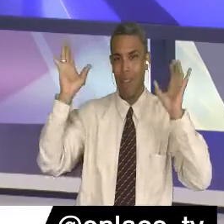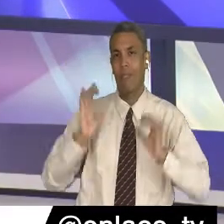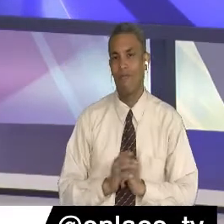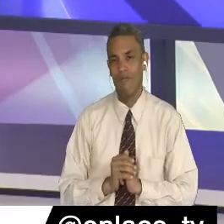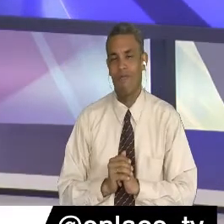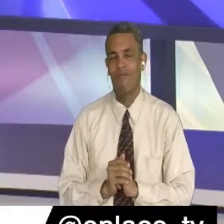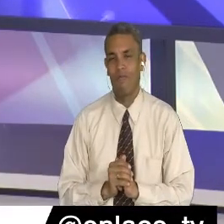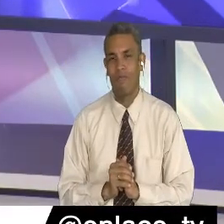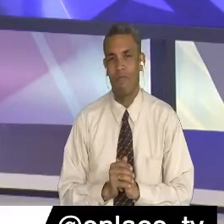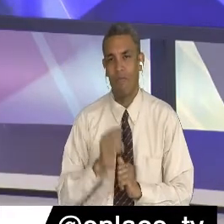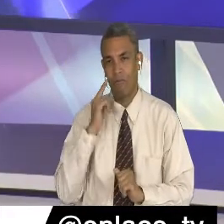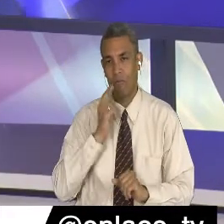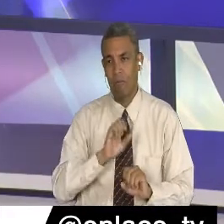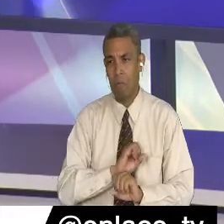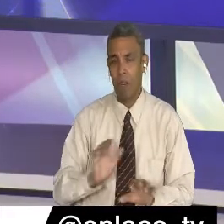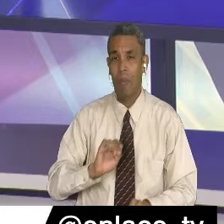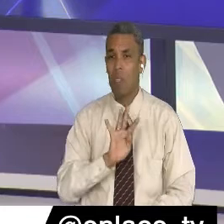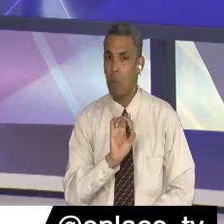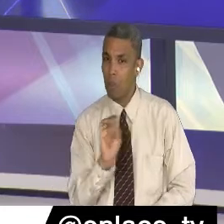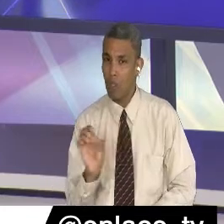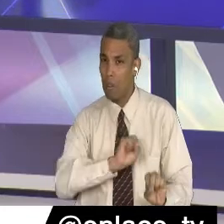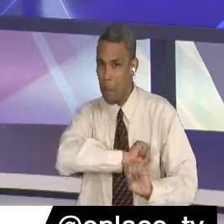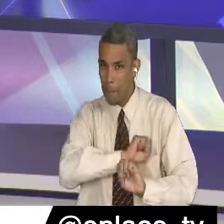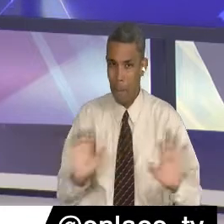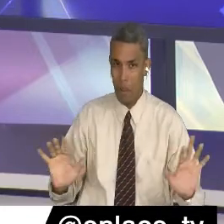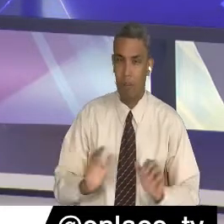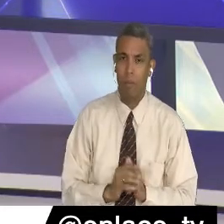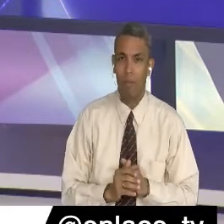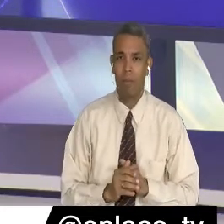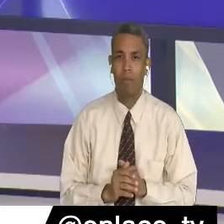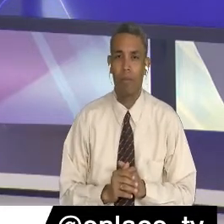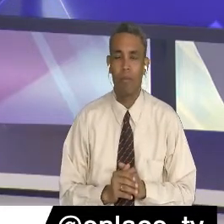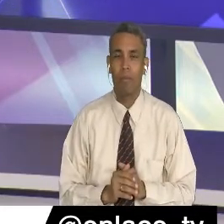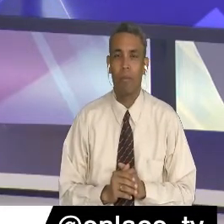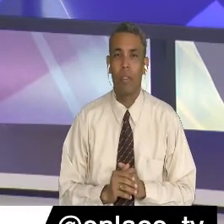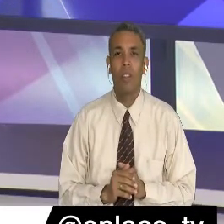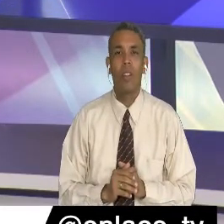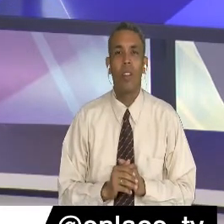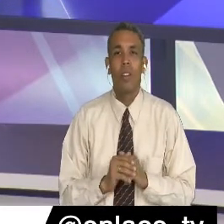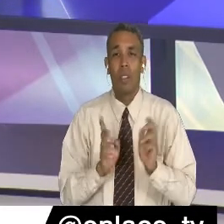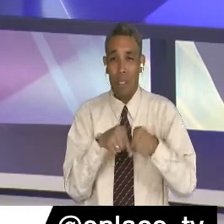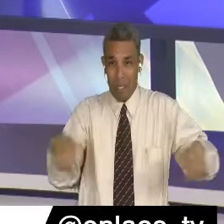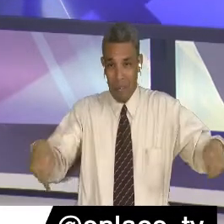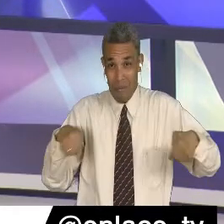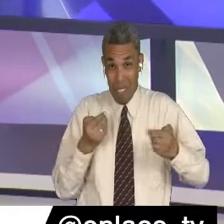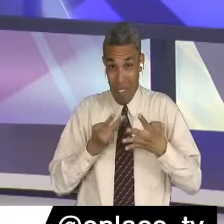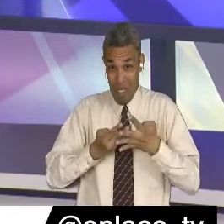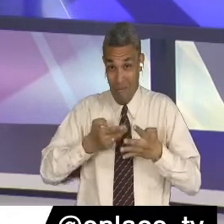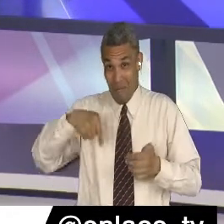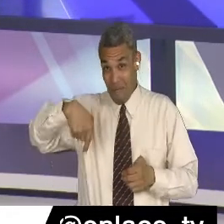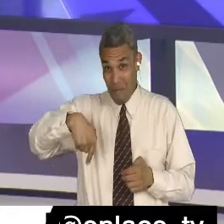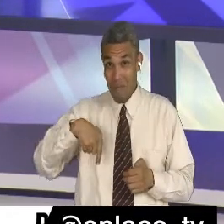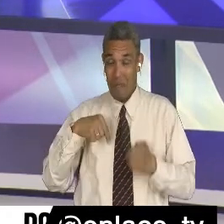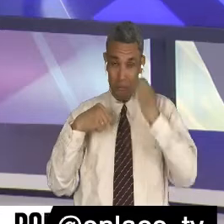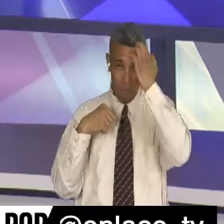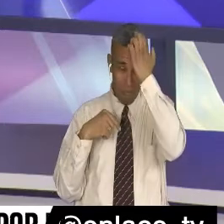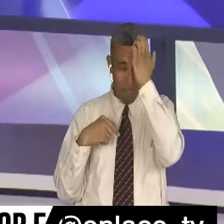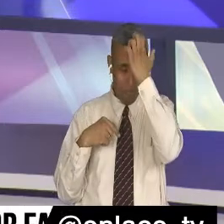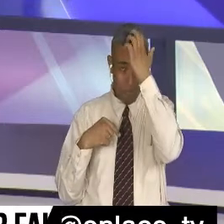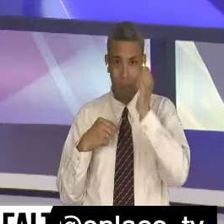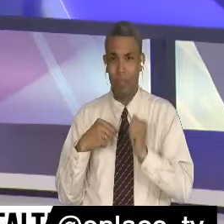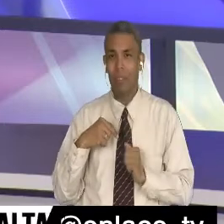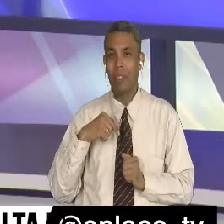Sustancias psicoactivas, armas blancas y celulares les fueron encontrados a los reclusos que están en las celdas de la estación del muelle. Los elementos,